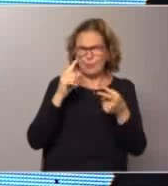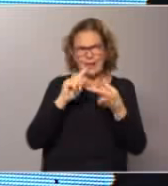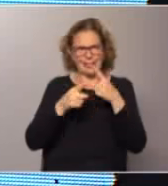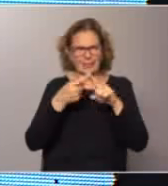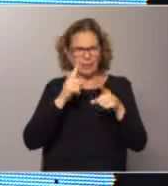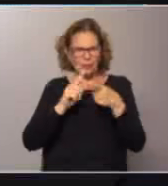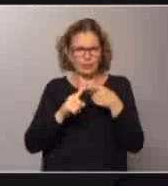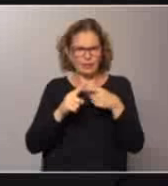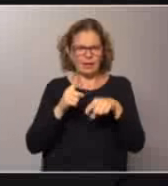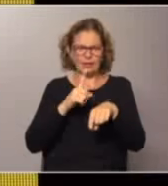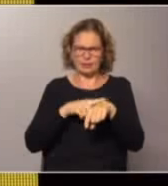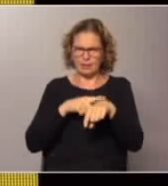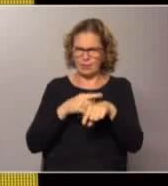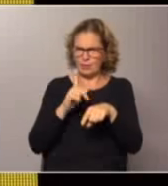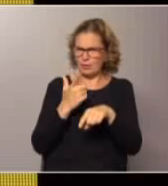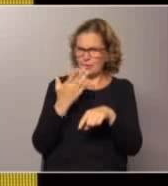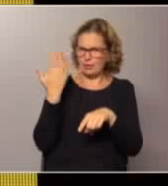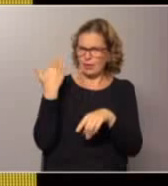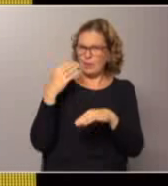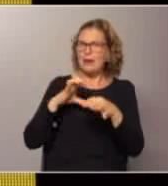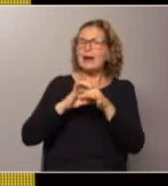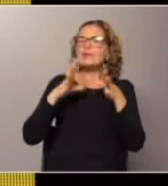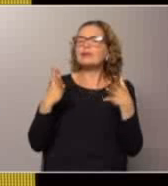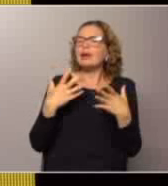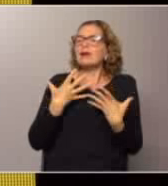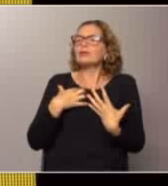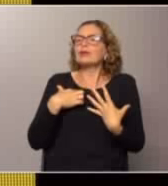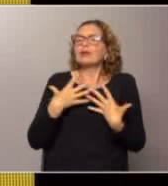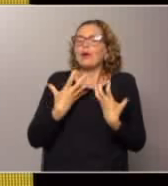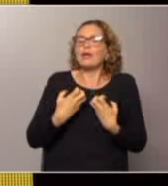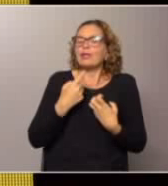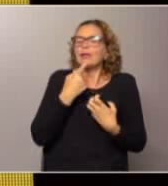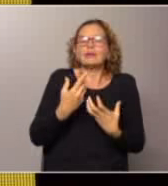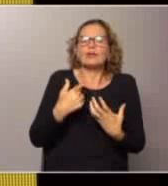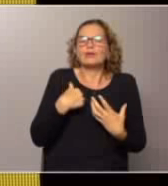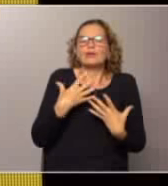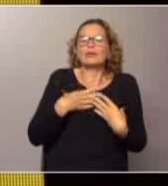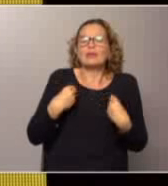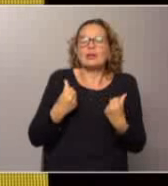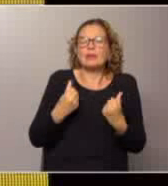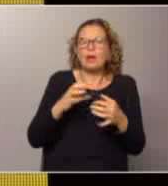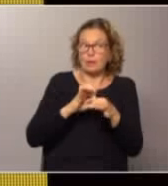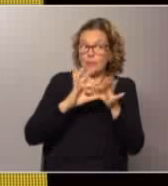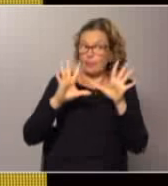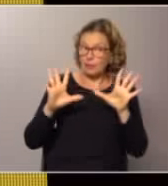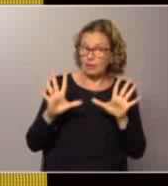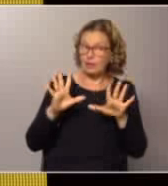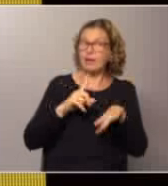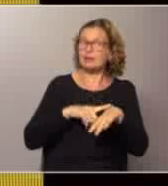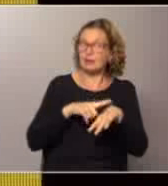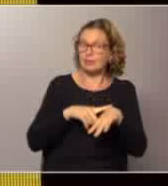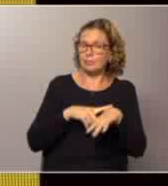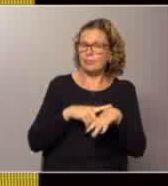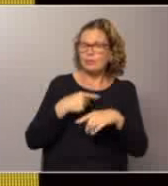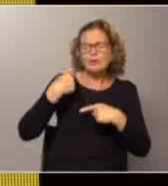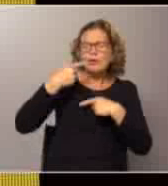que hace un tiempo que no teníamos que sobre la libertad de expresión sobre todo en democracia hacia dónde nos lleva esto por ejemplo lo que pasó con